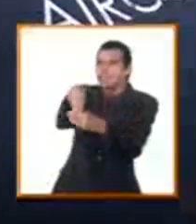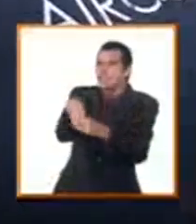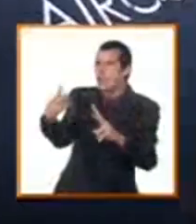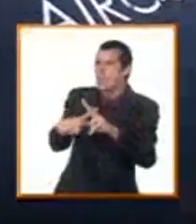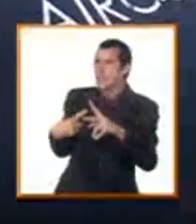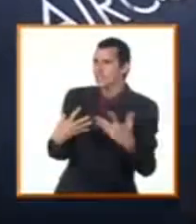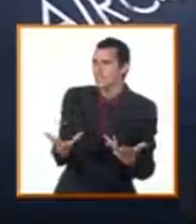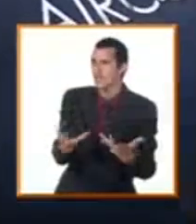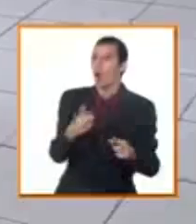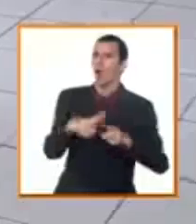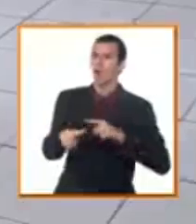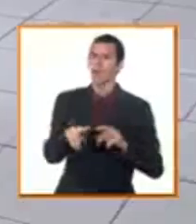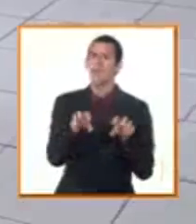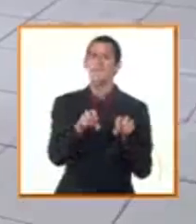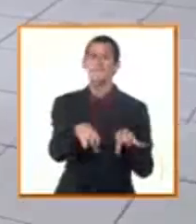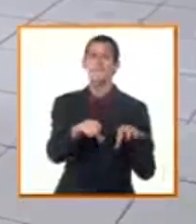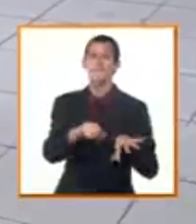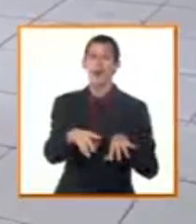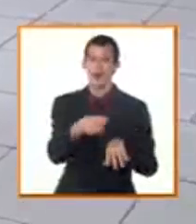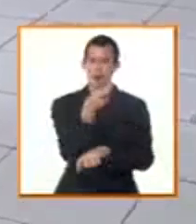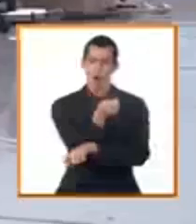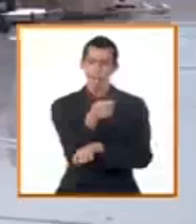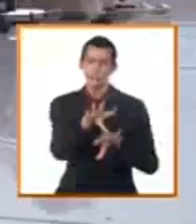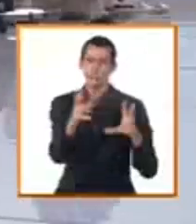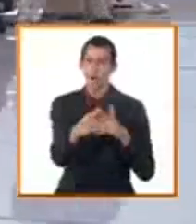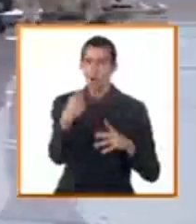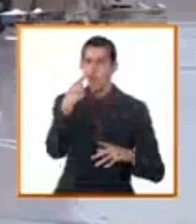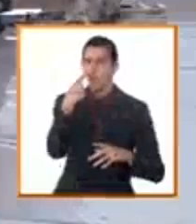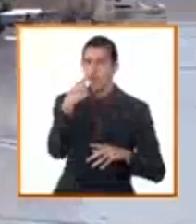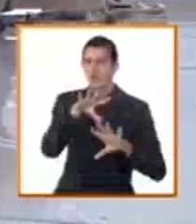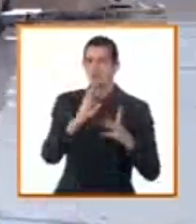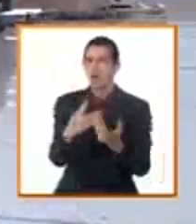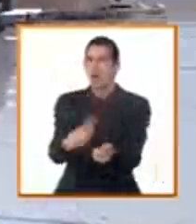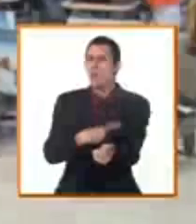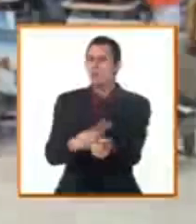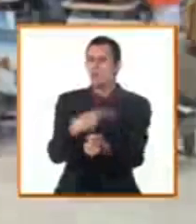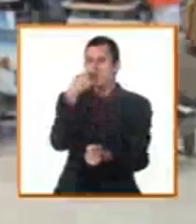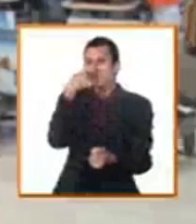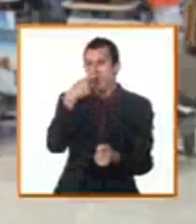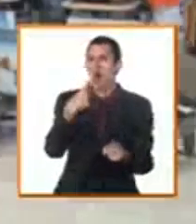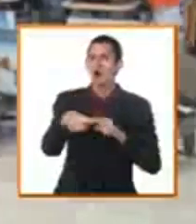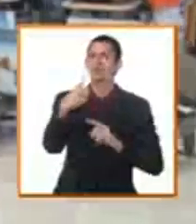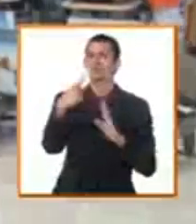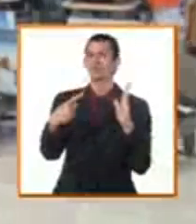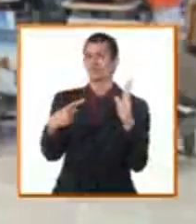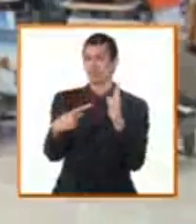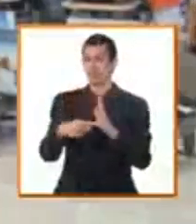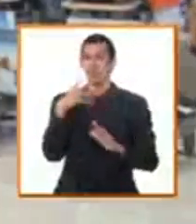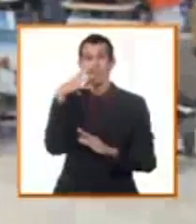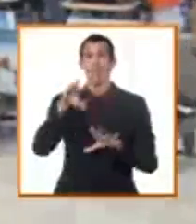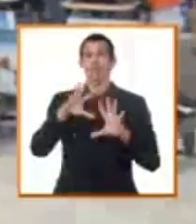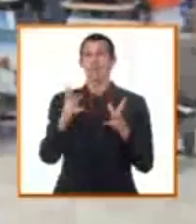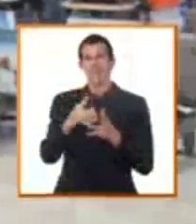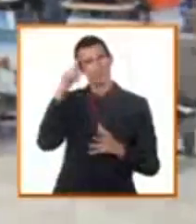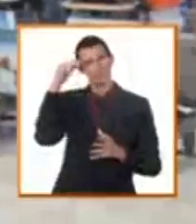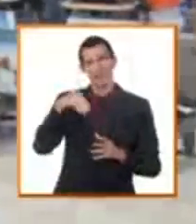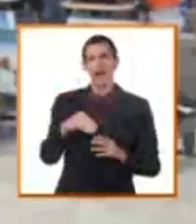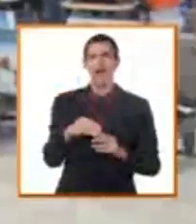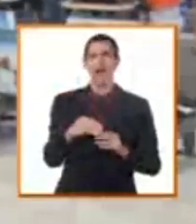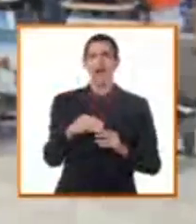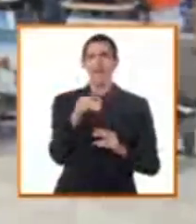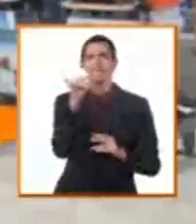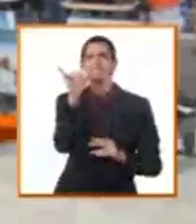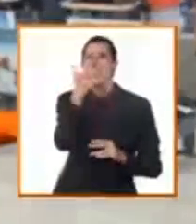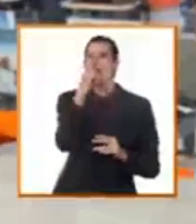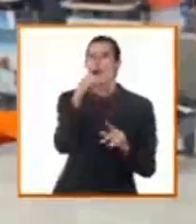detectar una gran diversidad de modus operandi, entre los que se incluyen los cigarrillos electrónicos. El cigarrillo electrónico está regulado, tiene